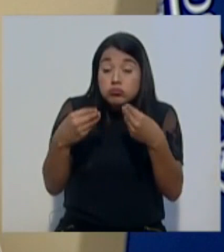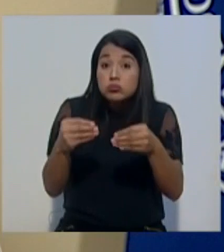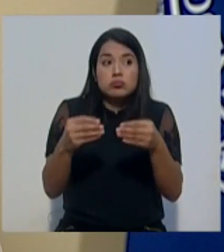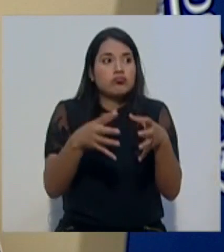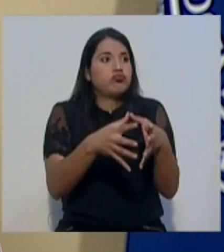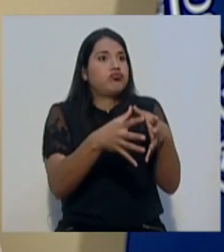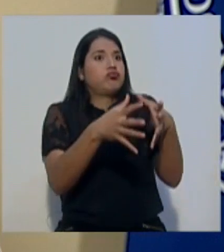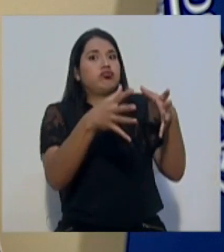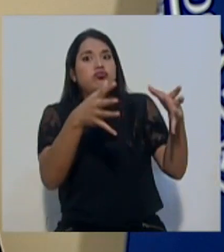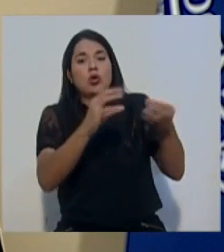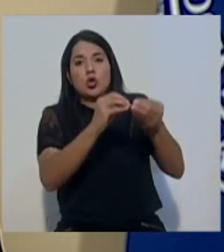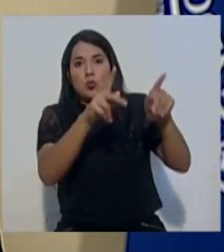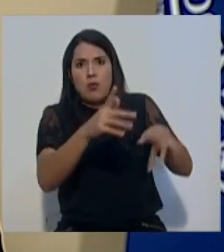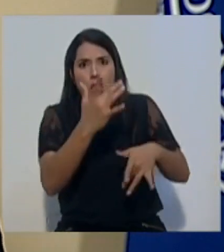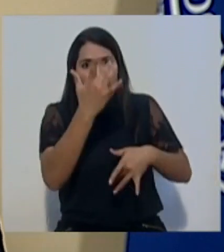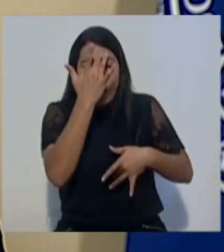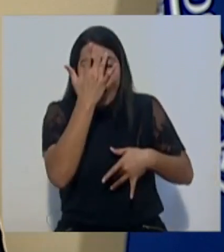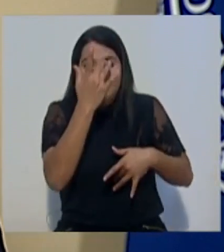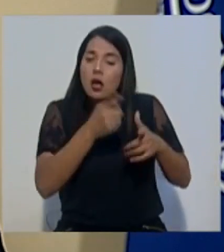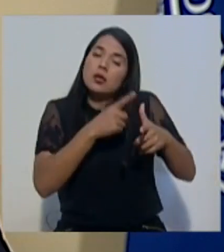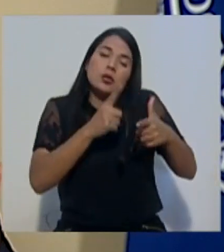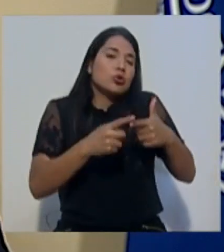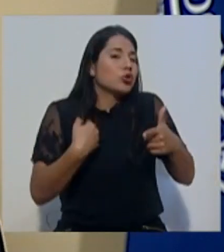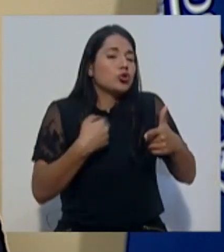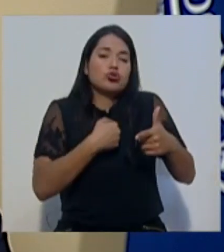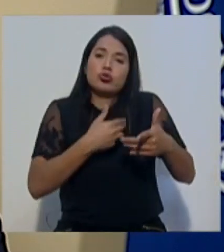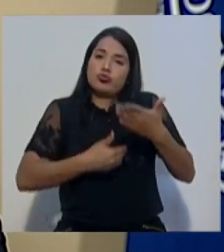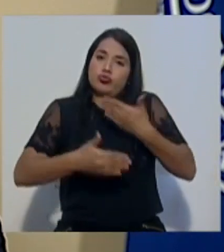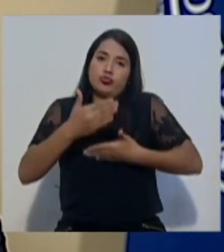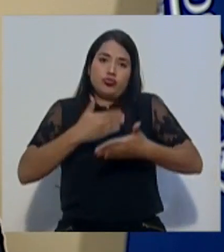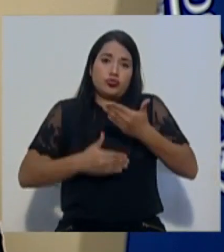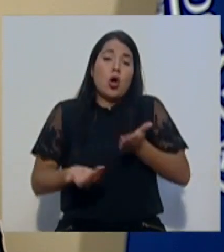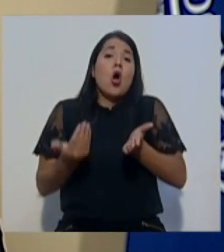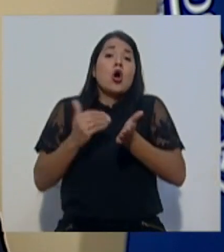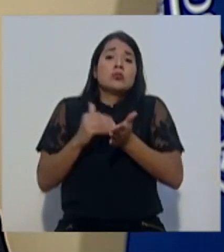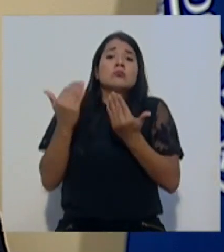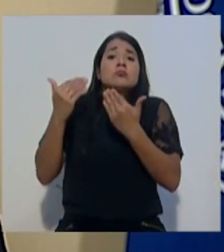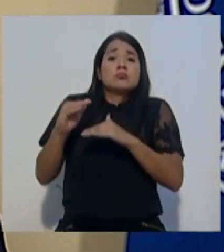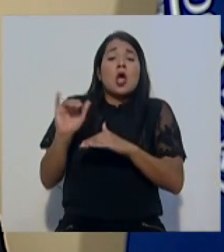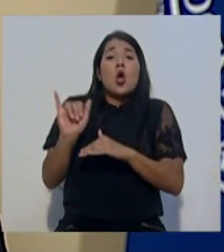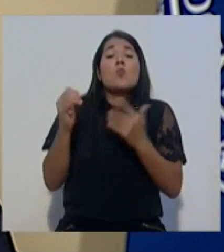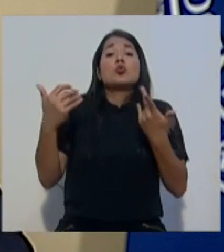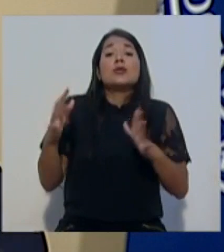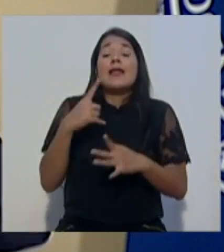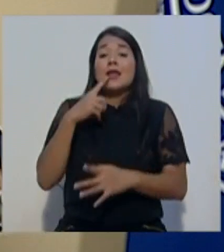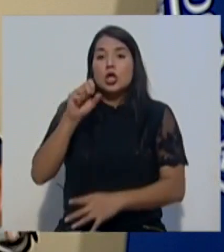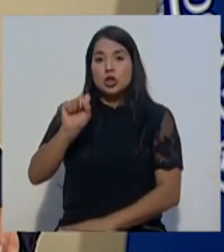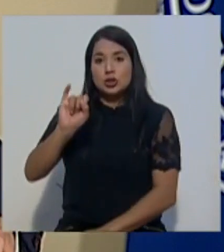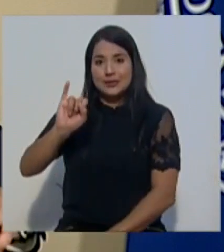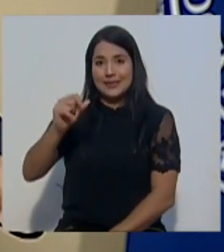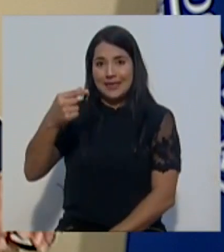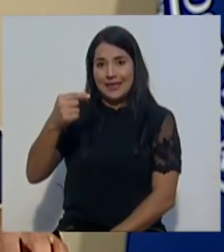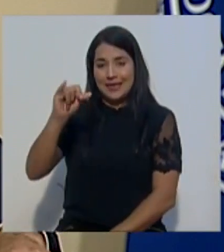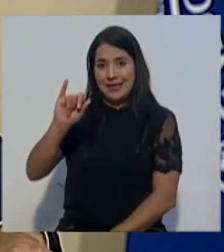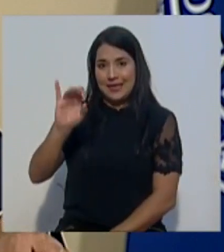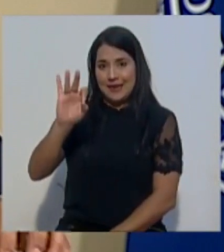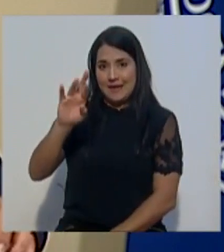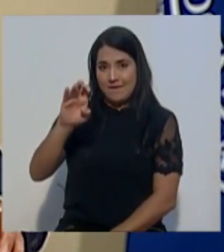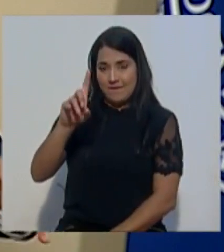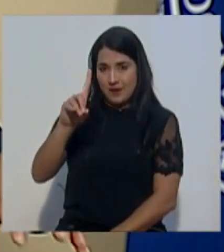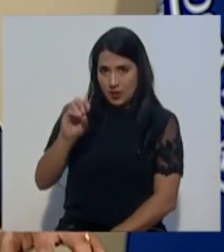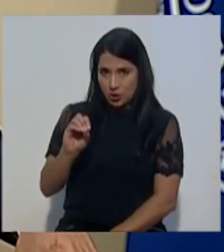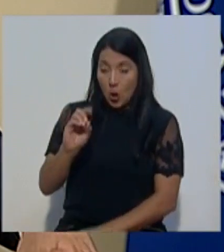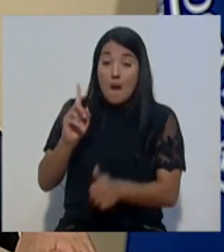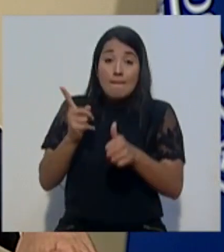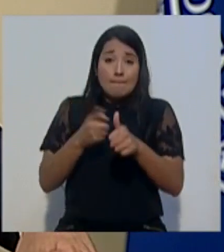en la dirección apropiada, pues se tomarán las medidas, como lo dijo don Sigifredo, primero en el nivel local